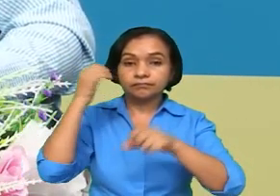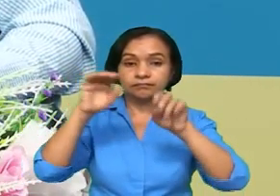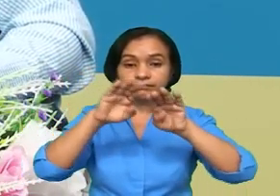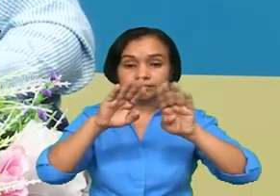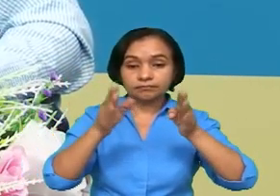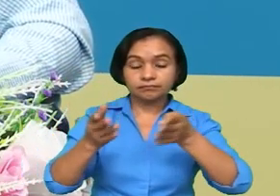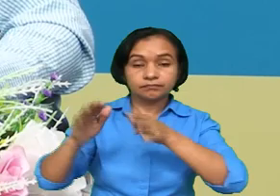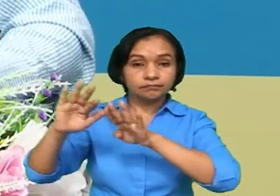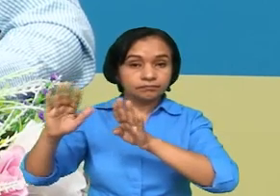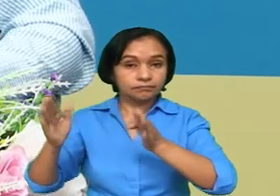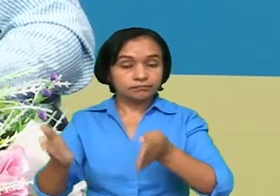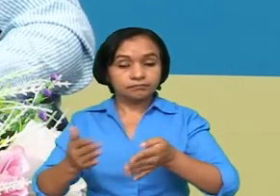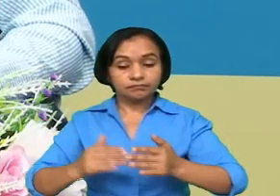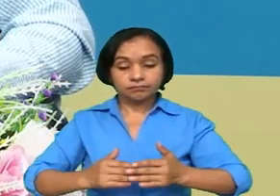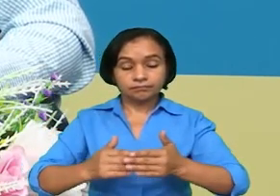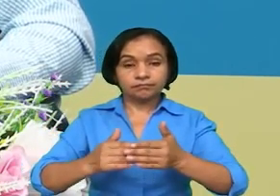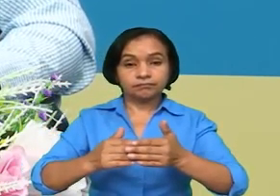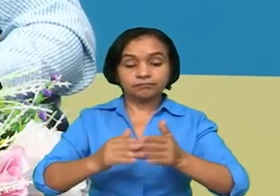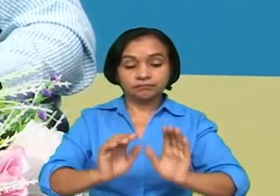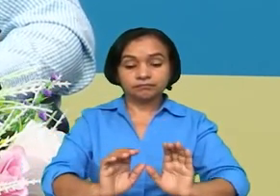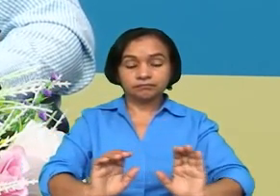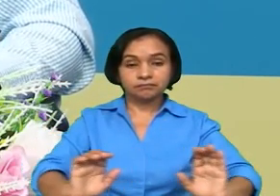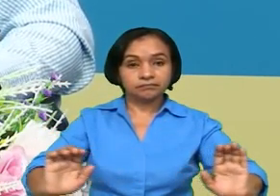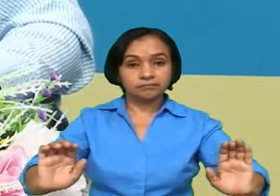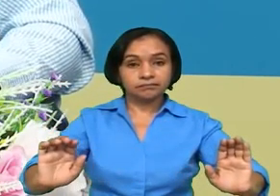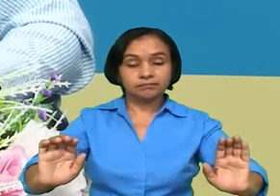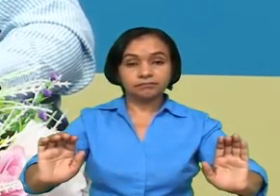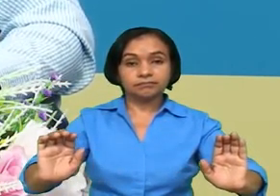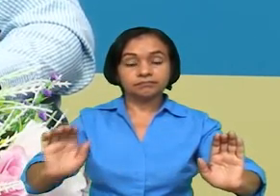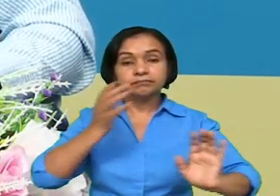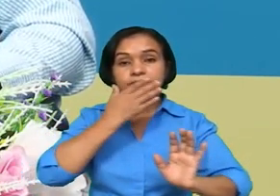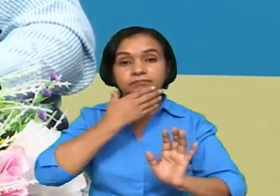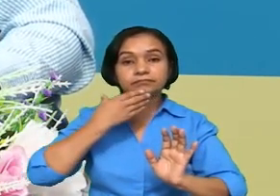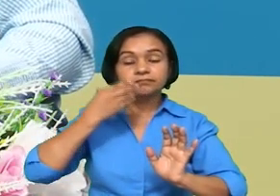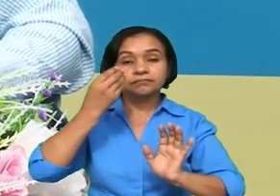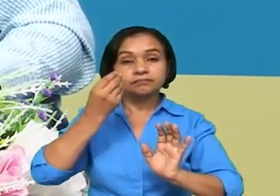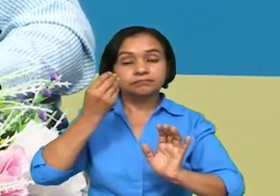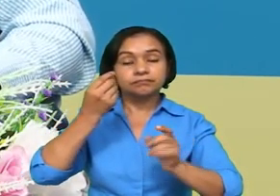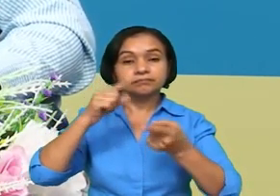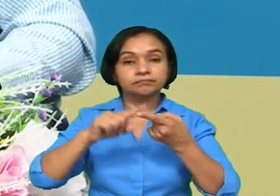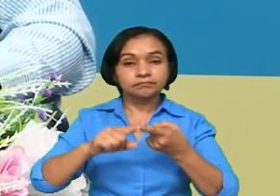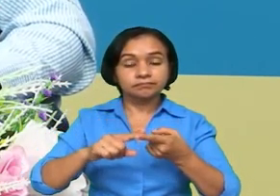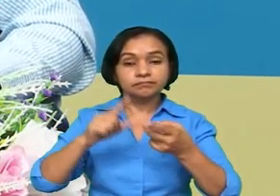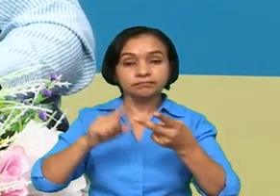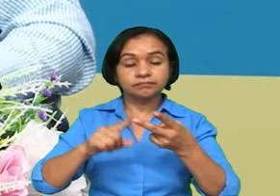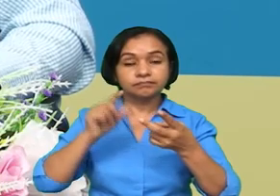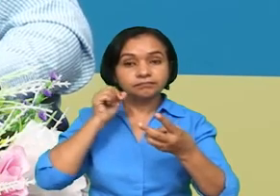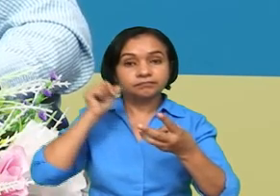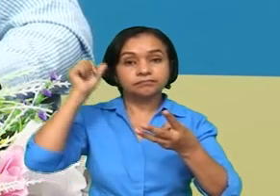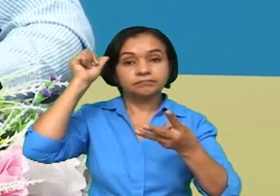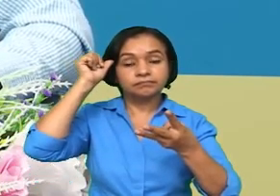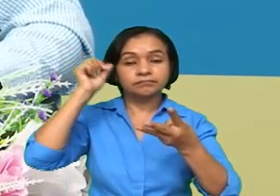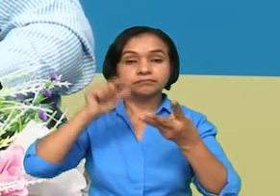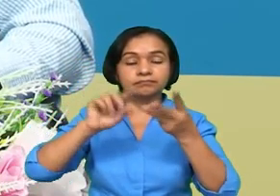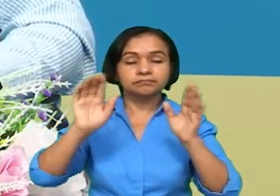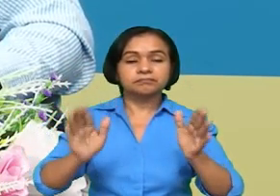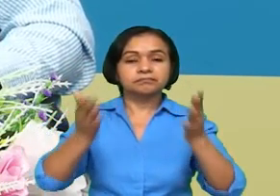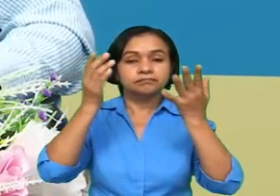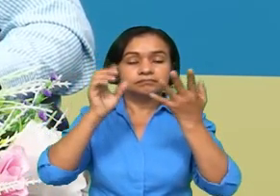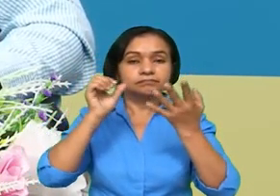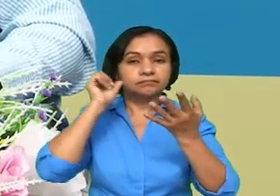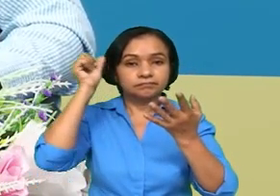en la mujer en edad de la niñez, en la adolescencia, en la juventud y en edad adulta y en el adulto mayor también, ¿verdad? Así